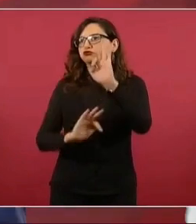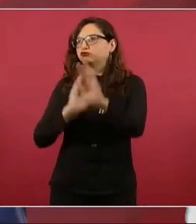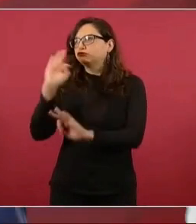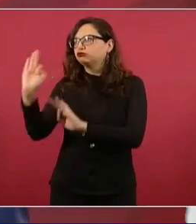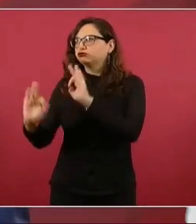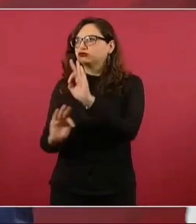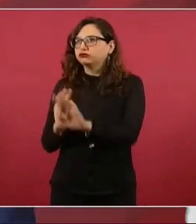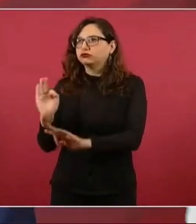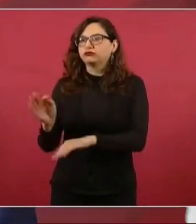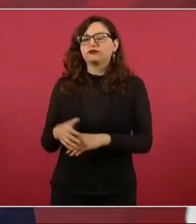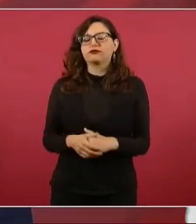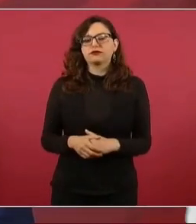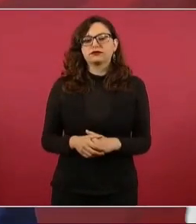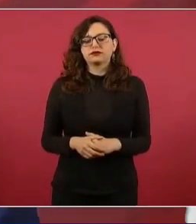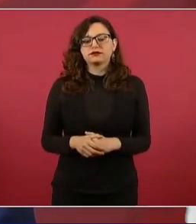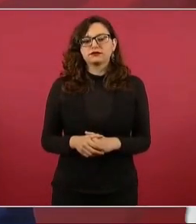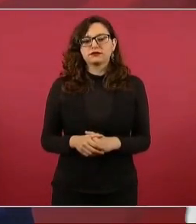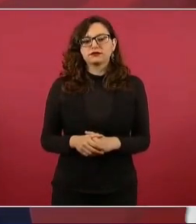a